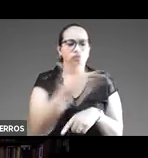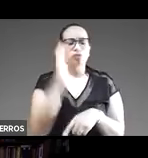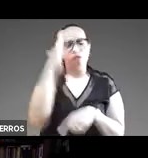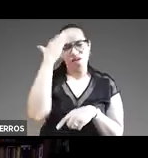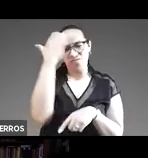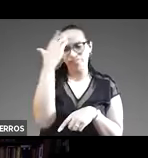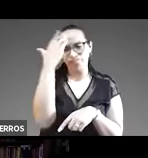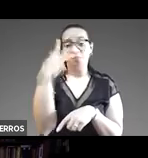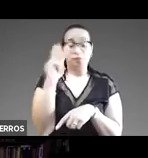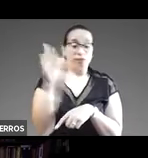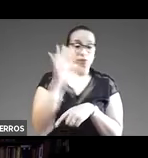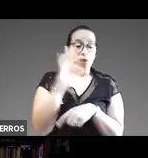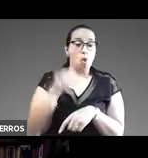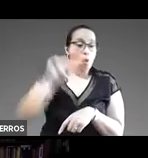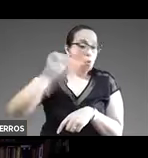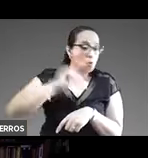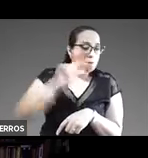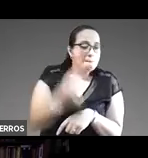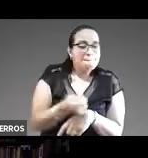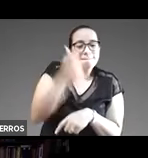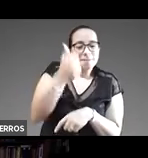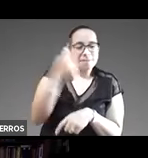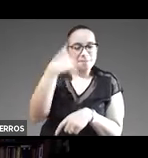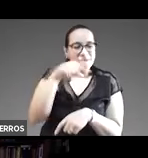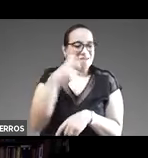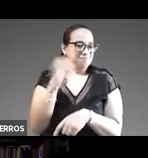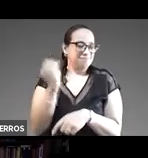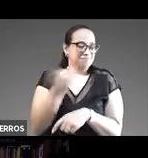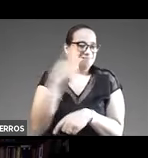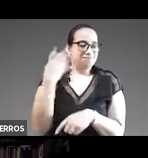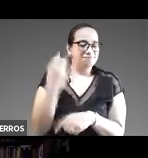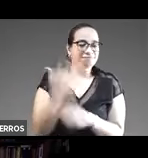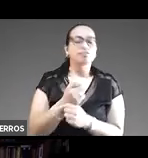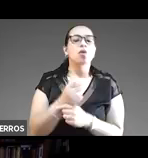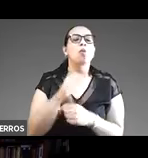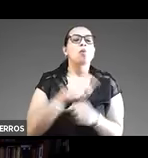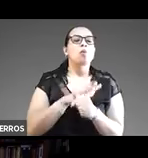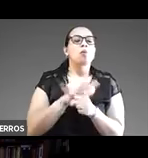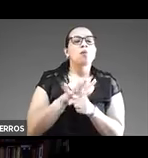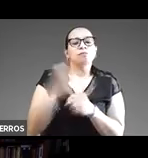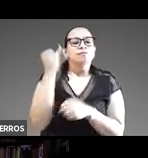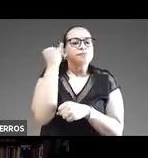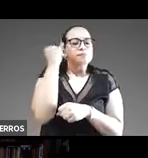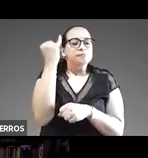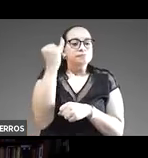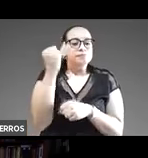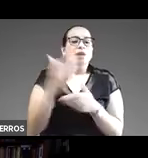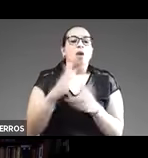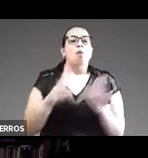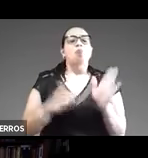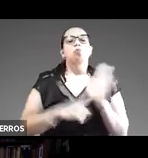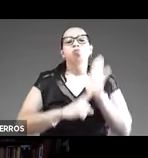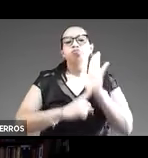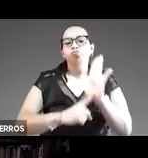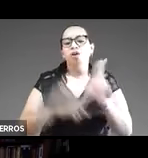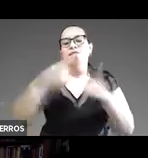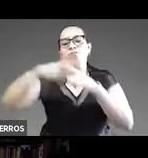la primera vez que vienen a una sesión del seminario, la idea es que presentemos las preguntas que